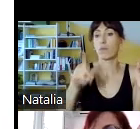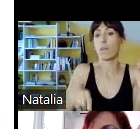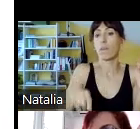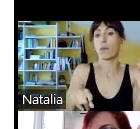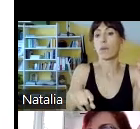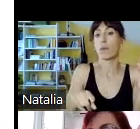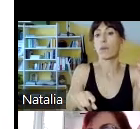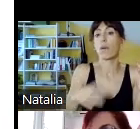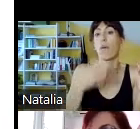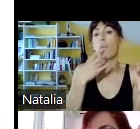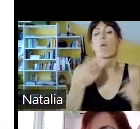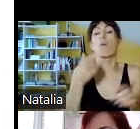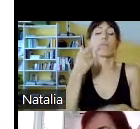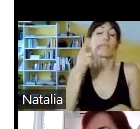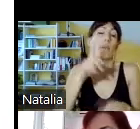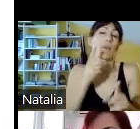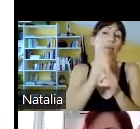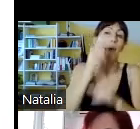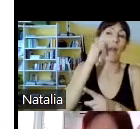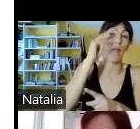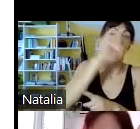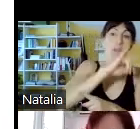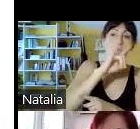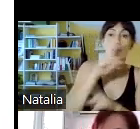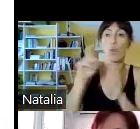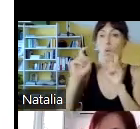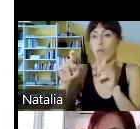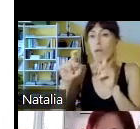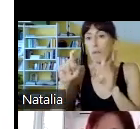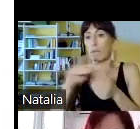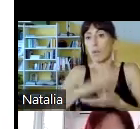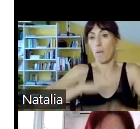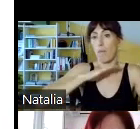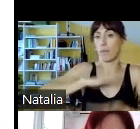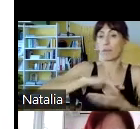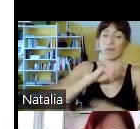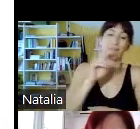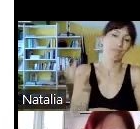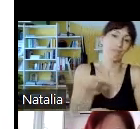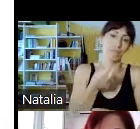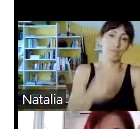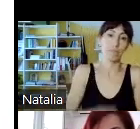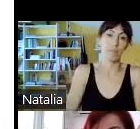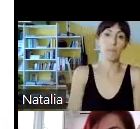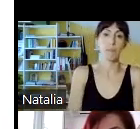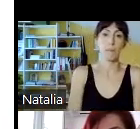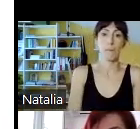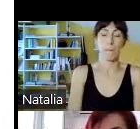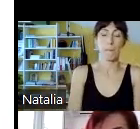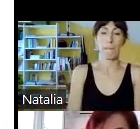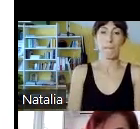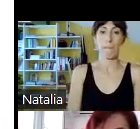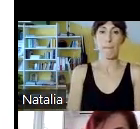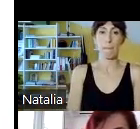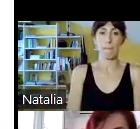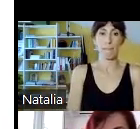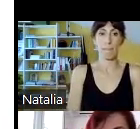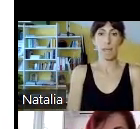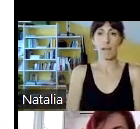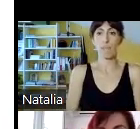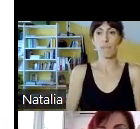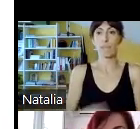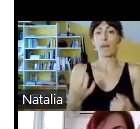configurarse en base al racismo o al educacionismo o al capacitismo o otras muchas cosas. Y lo que pasa es que el sistema